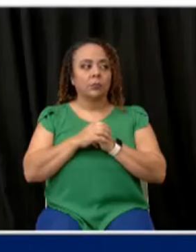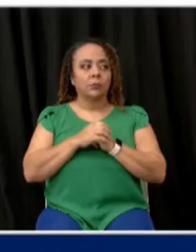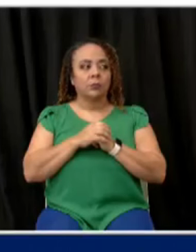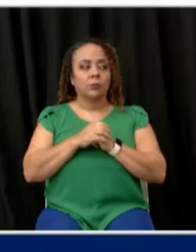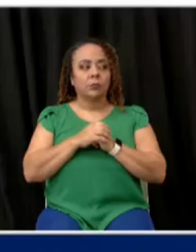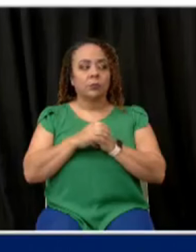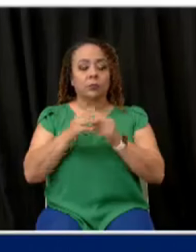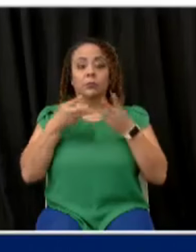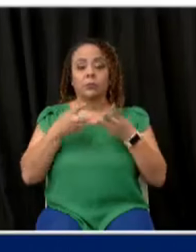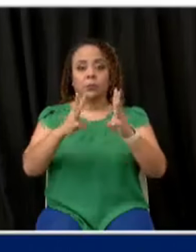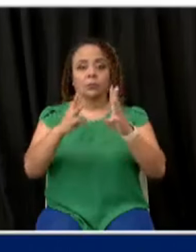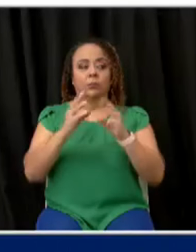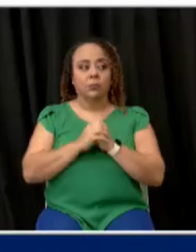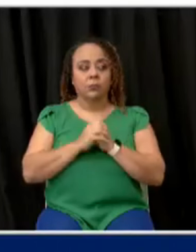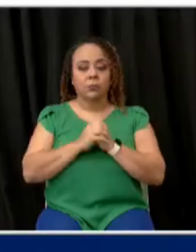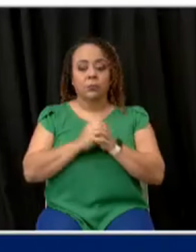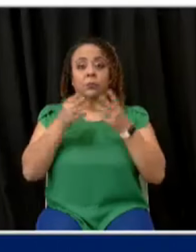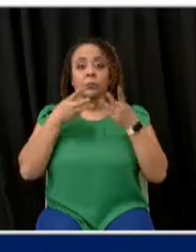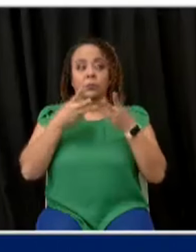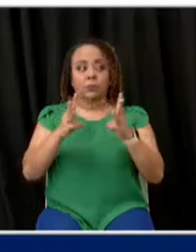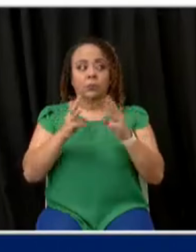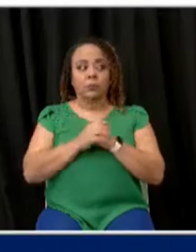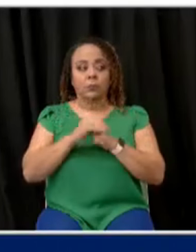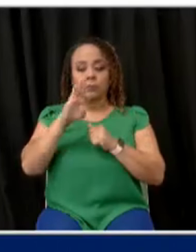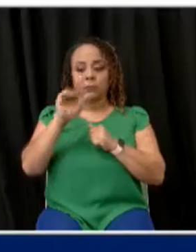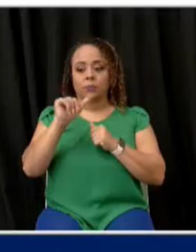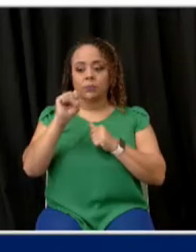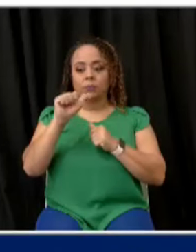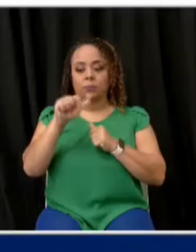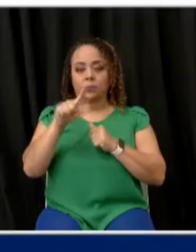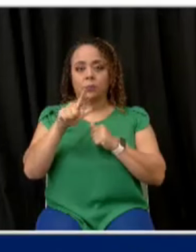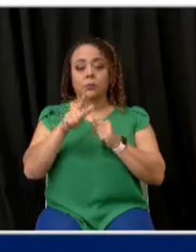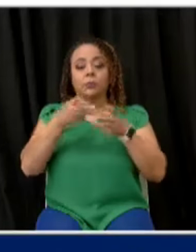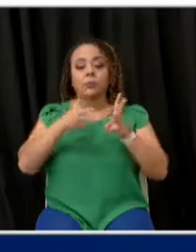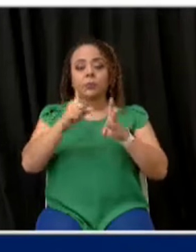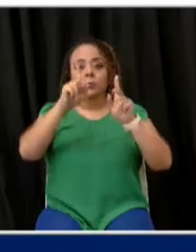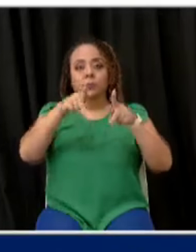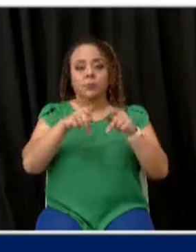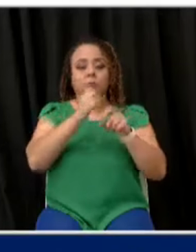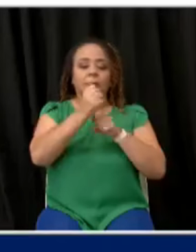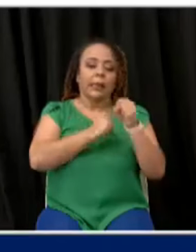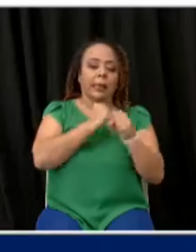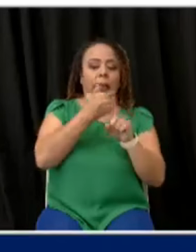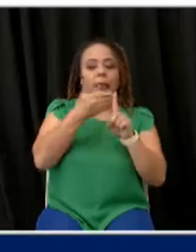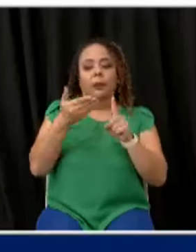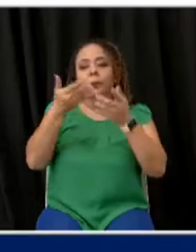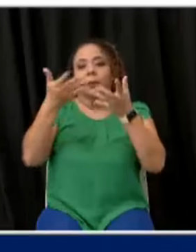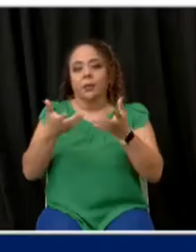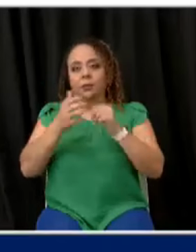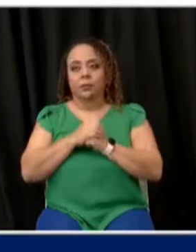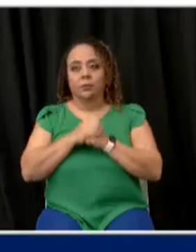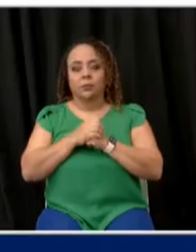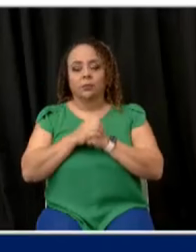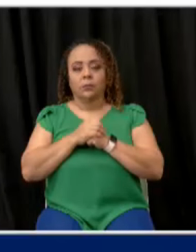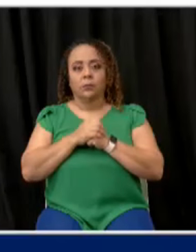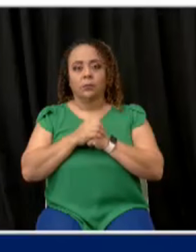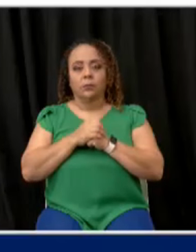el metabolismo es el metabolismo basal, es decir, el metabolismo de una persona de tal edad y de tal peso en